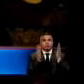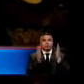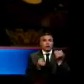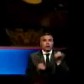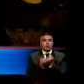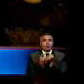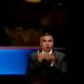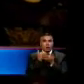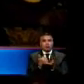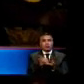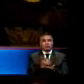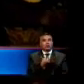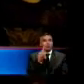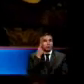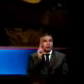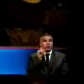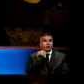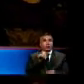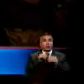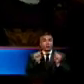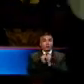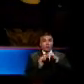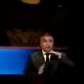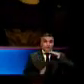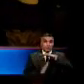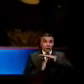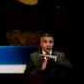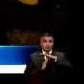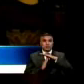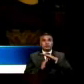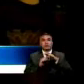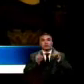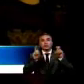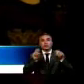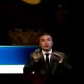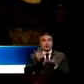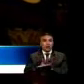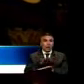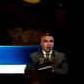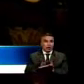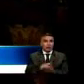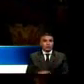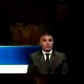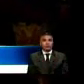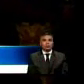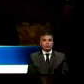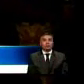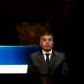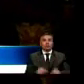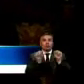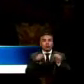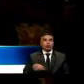contribuir a que en un ambiente de paz, en un ambiente de tranquilidad,